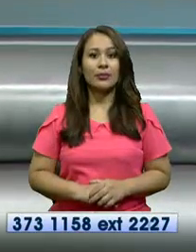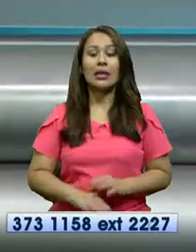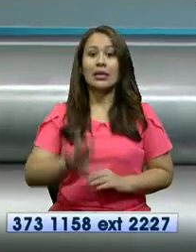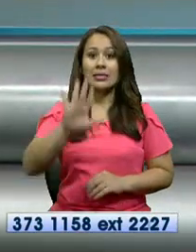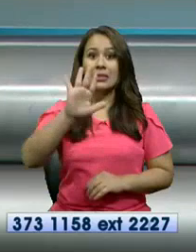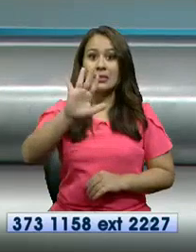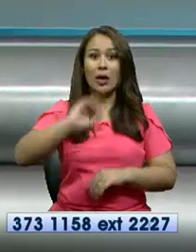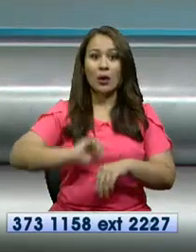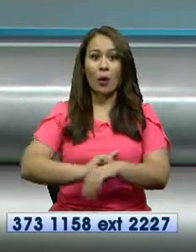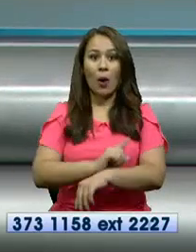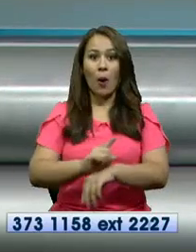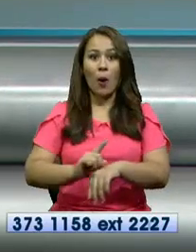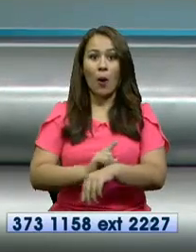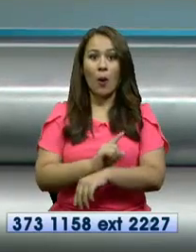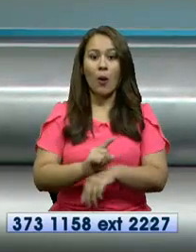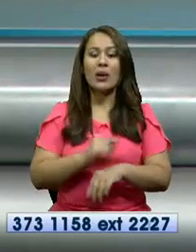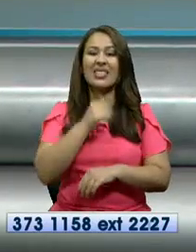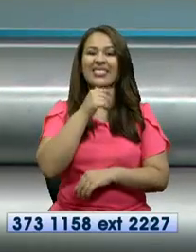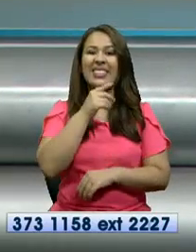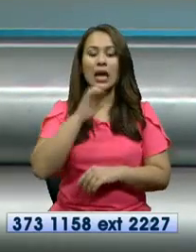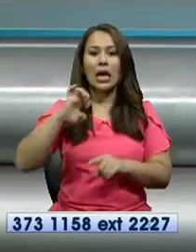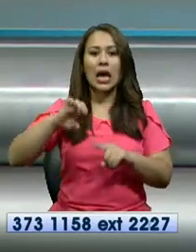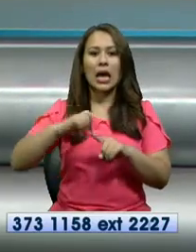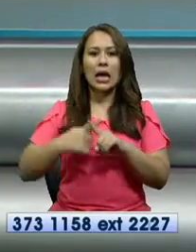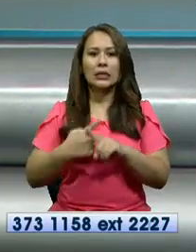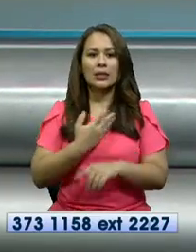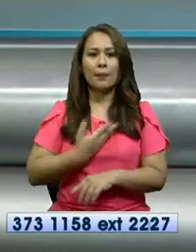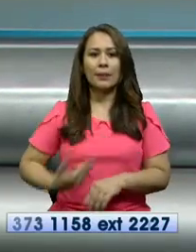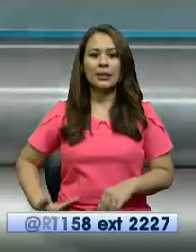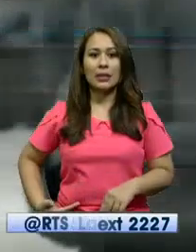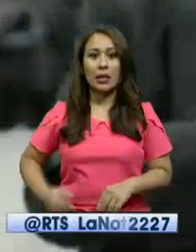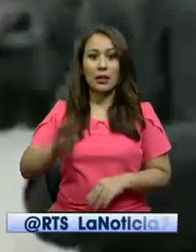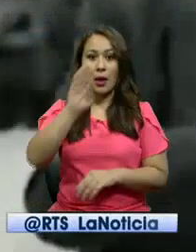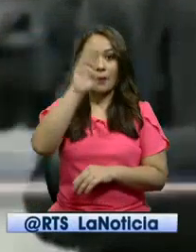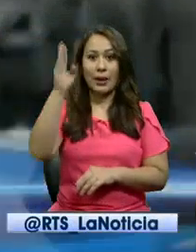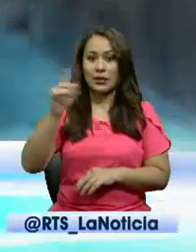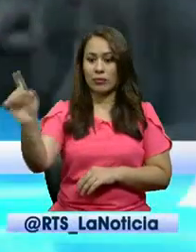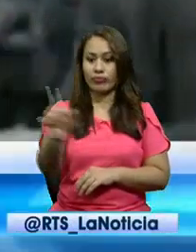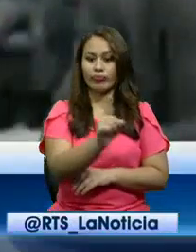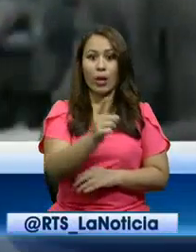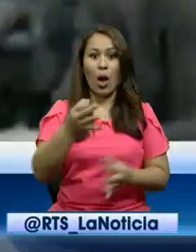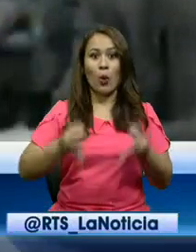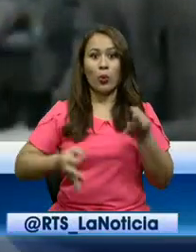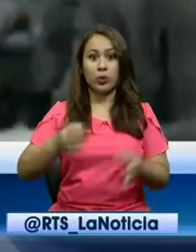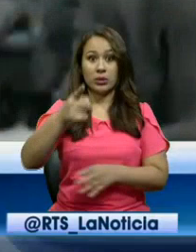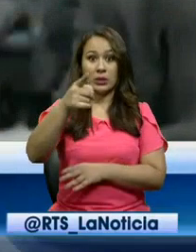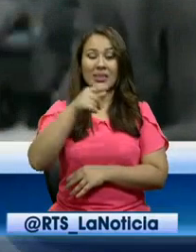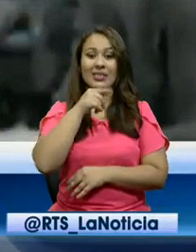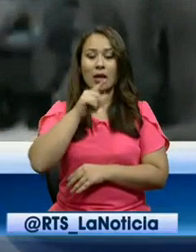Cinco horas duró la comparecencia del expresidente de Brasil, Luis Ignacio da Silva, ante el juez